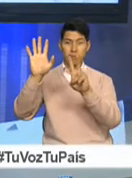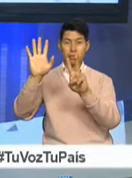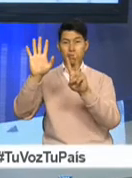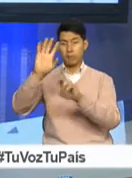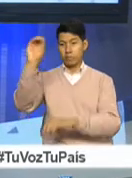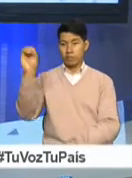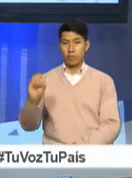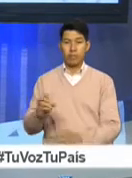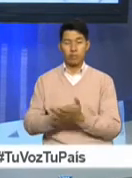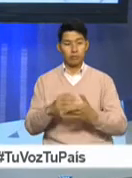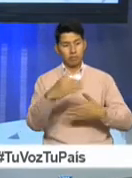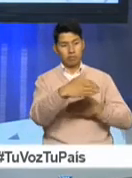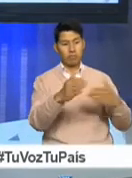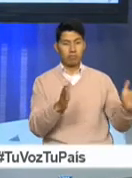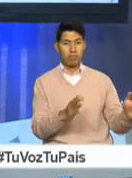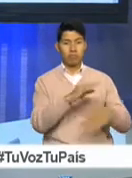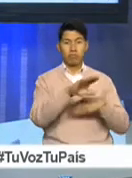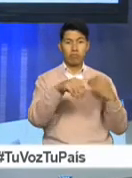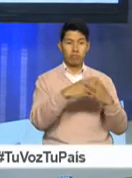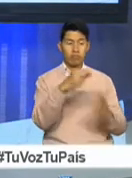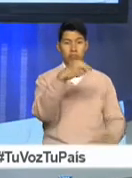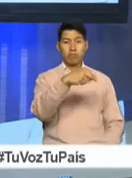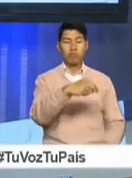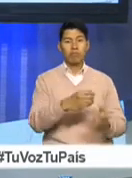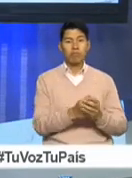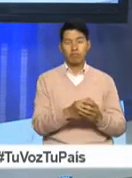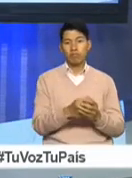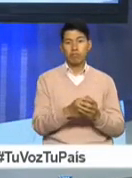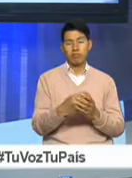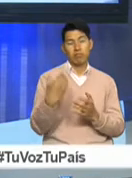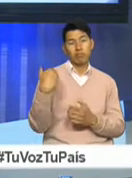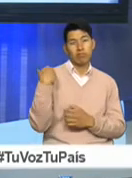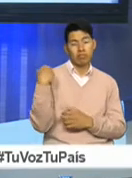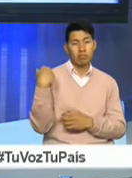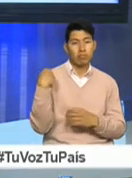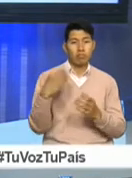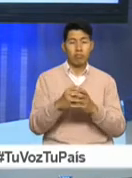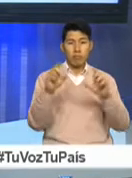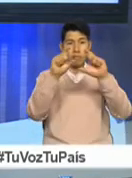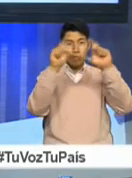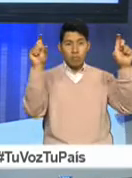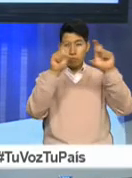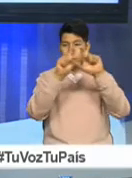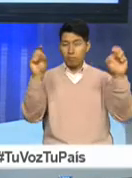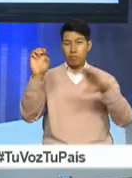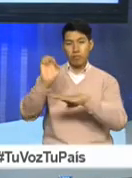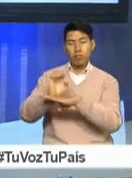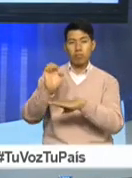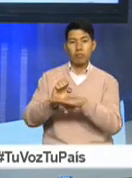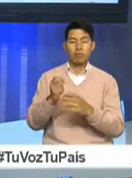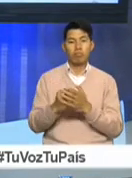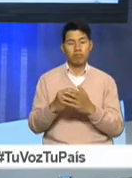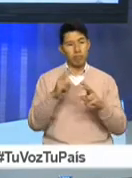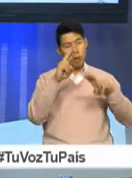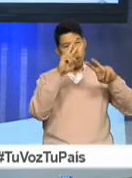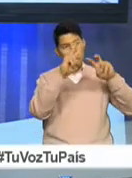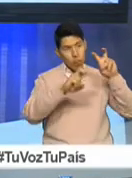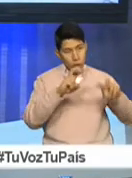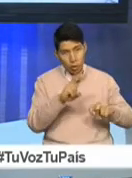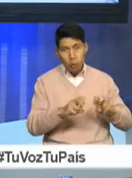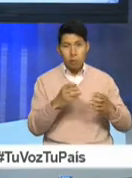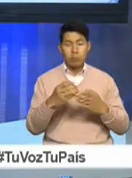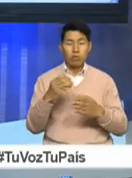del bloque 43 itt pertenece a empresas ecuatorianas este dato se desprende del último estudio realizado por la empresa